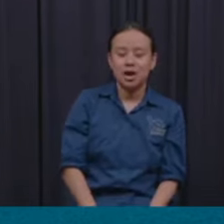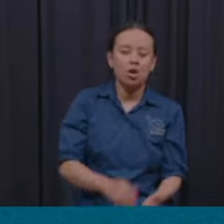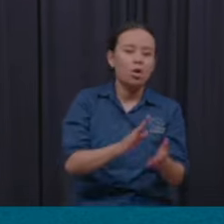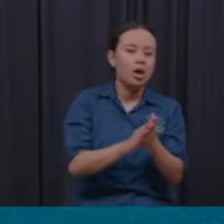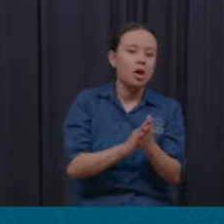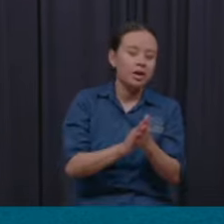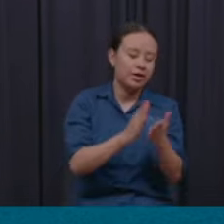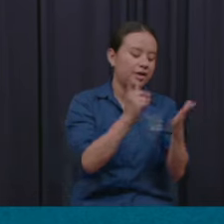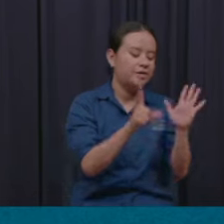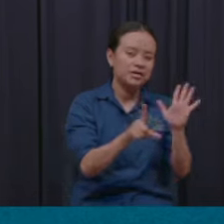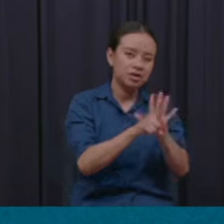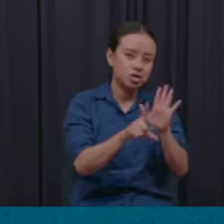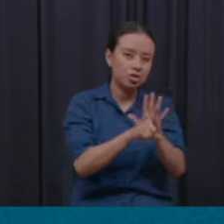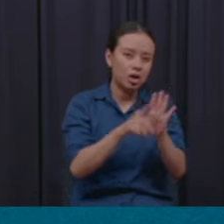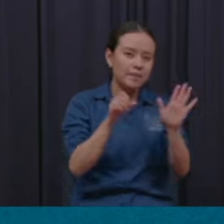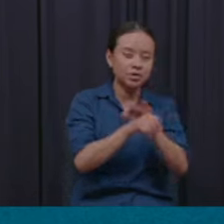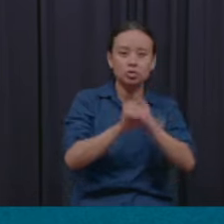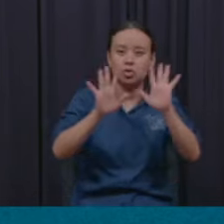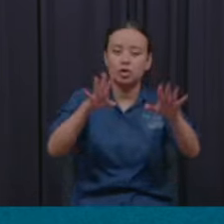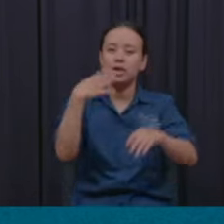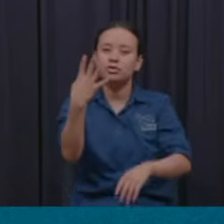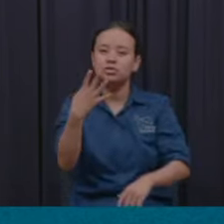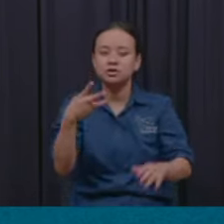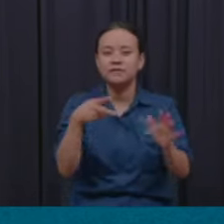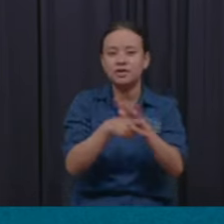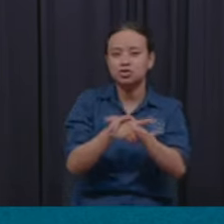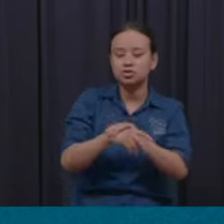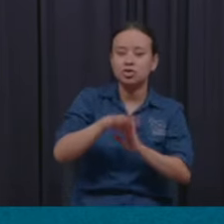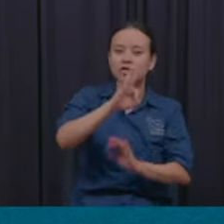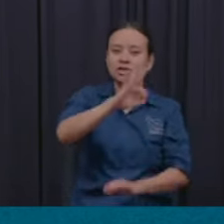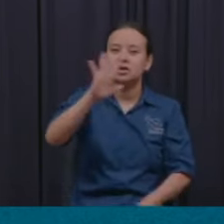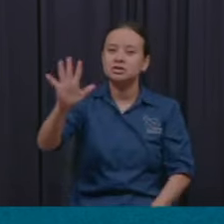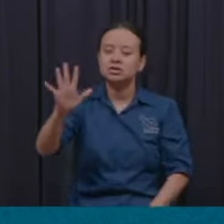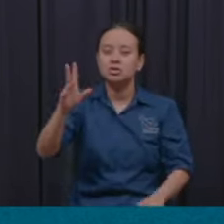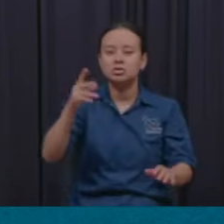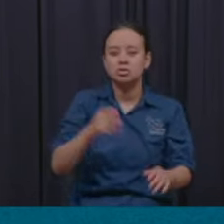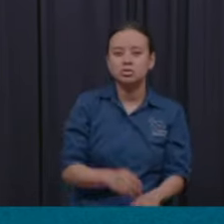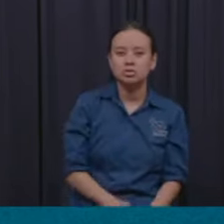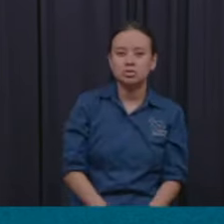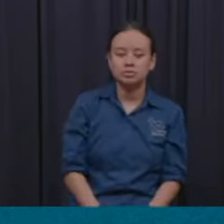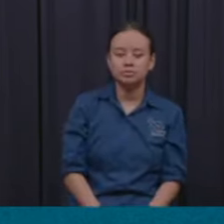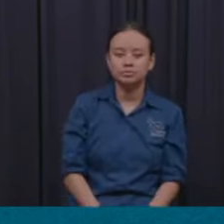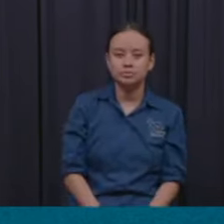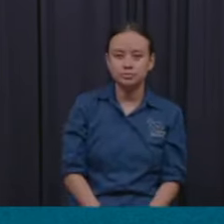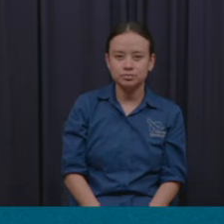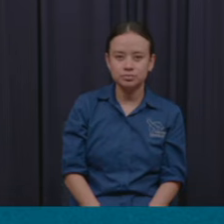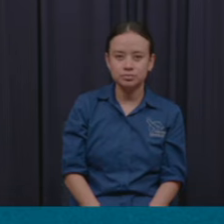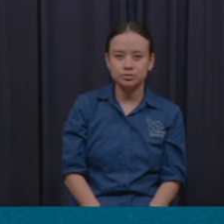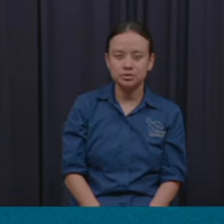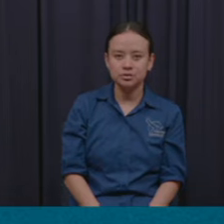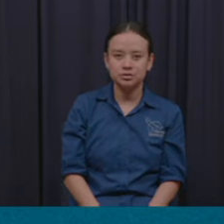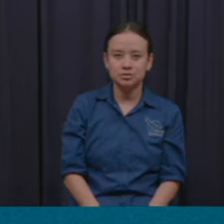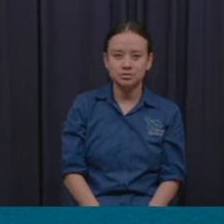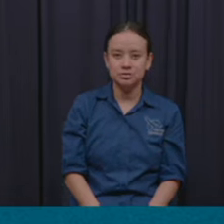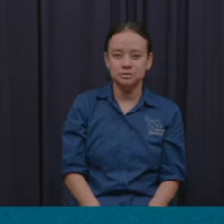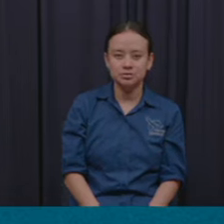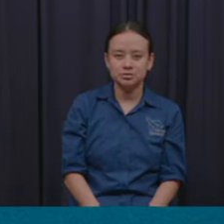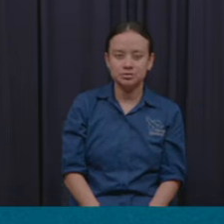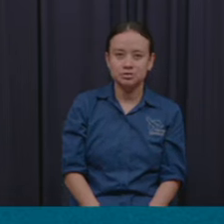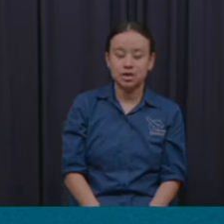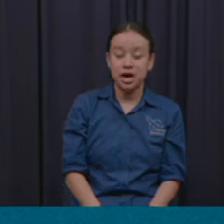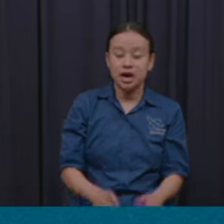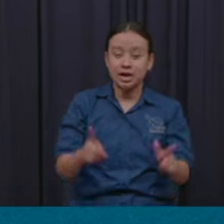14, versos 35 y 36. Aquí hay una ordenanza que da el